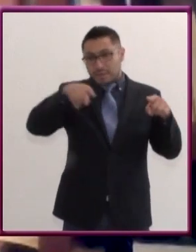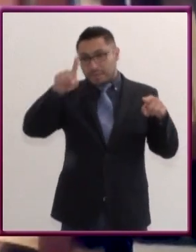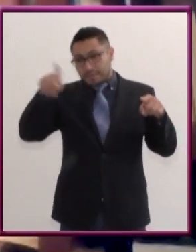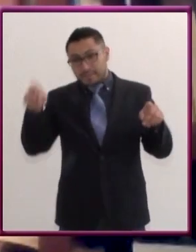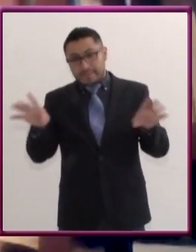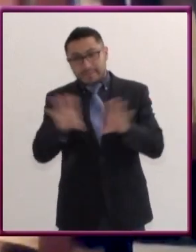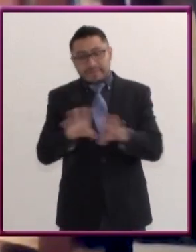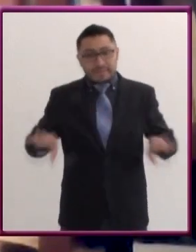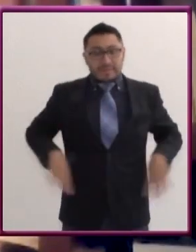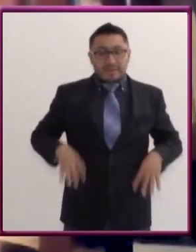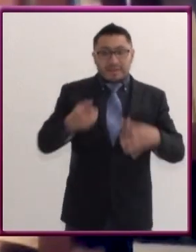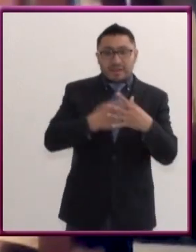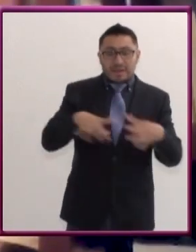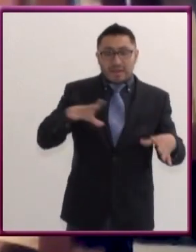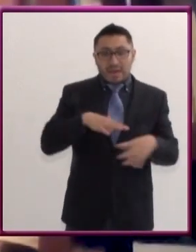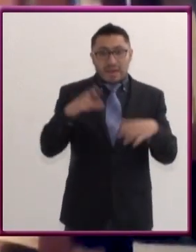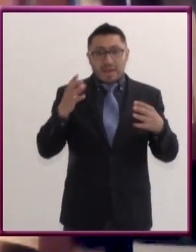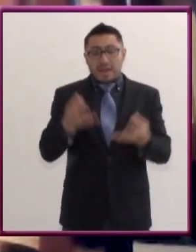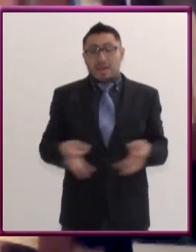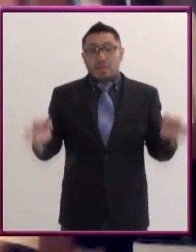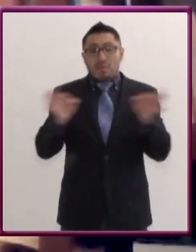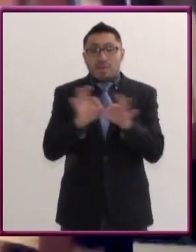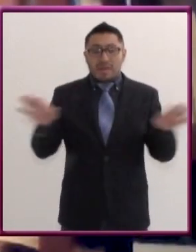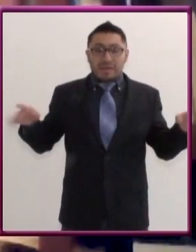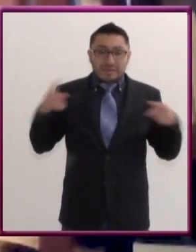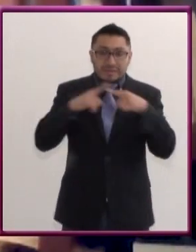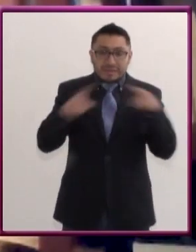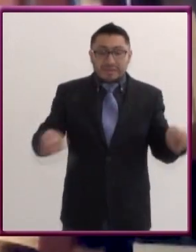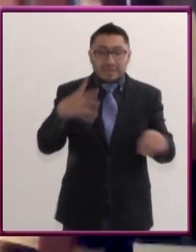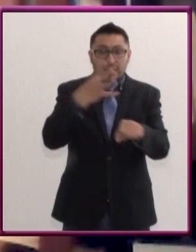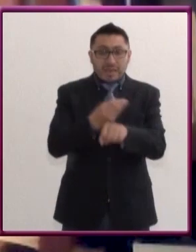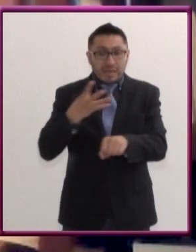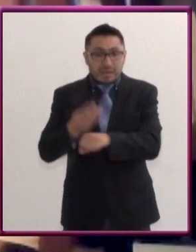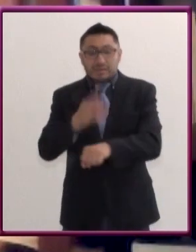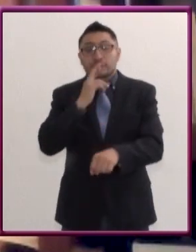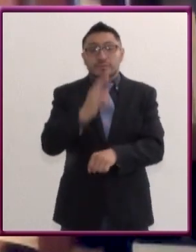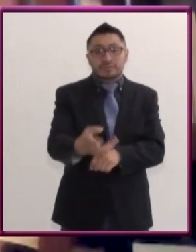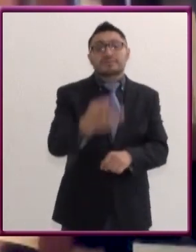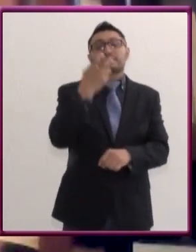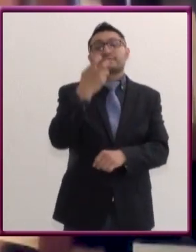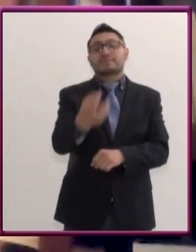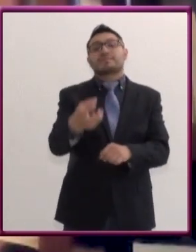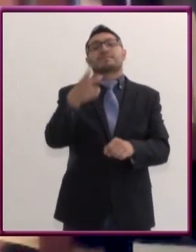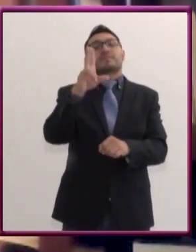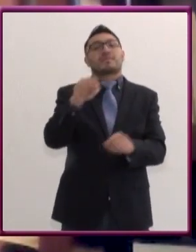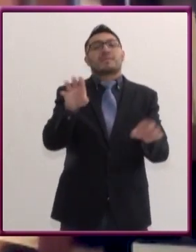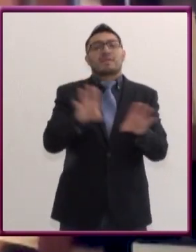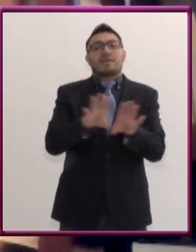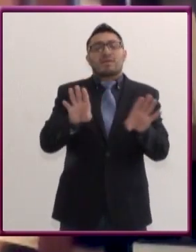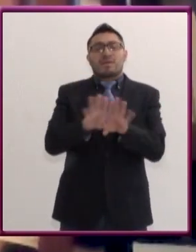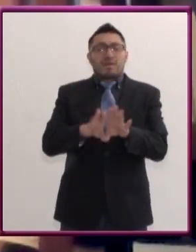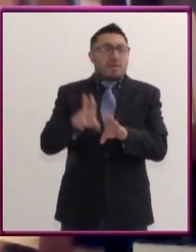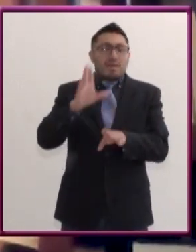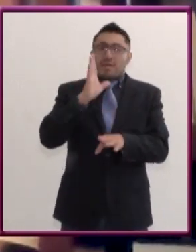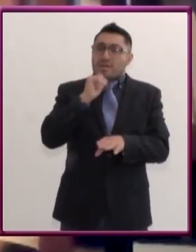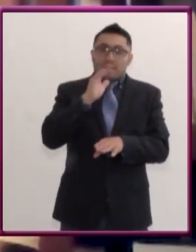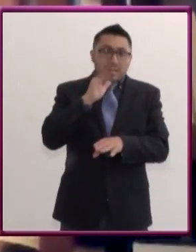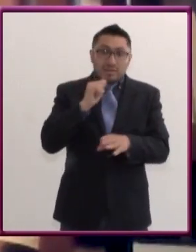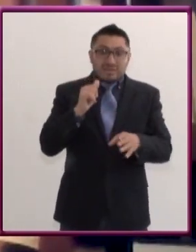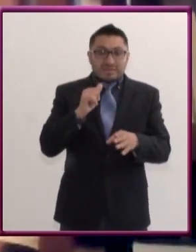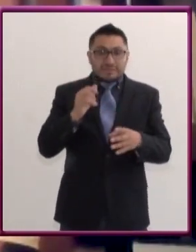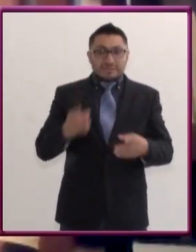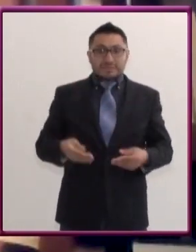iniciales provocan grandes diferencias en las soluciones. Así que no se